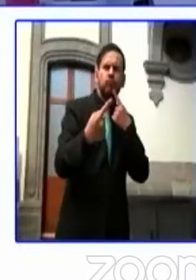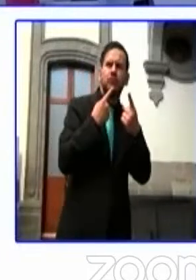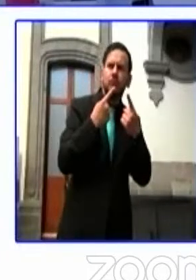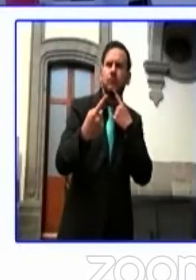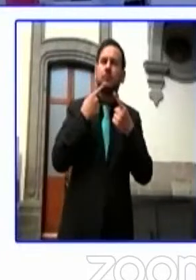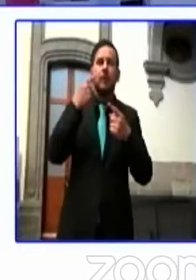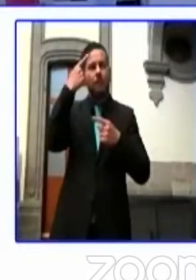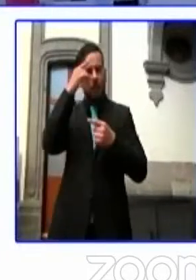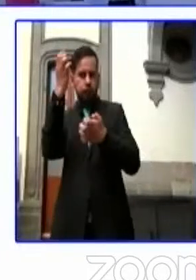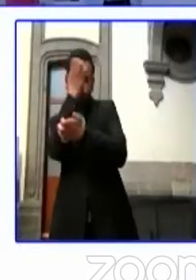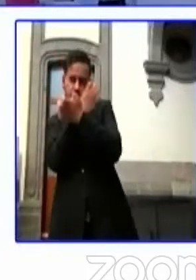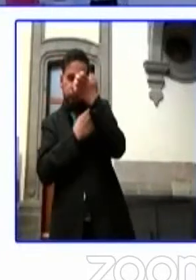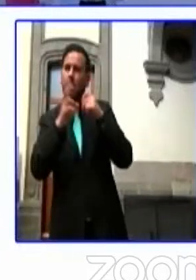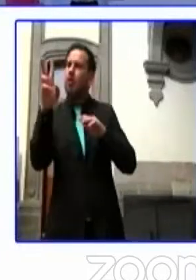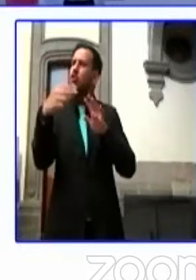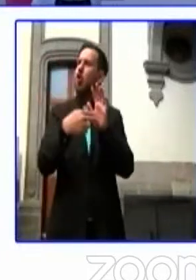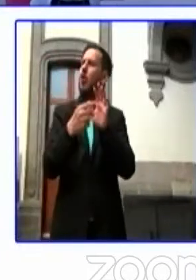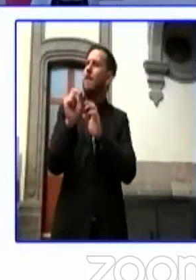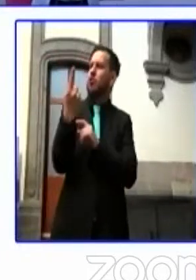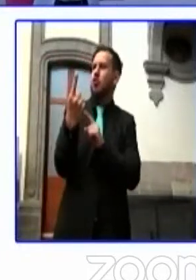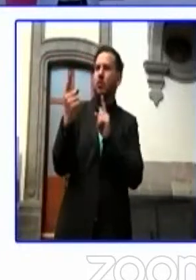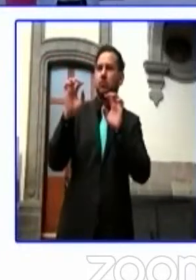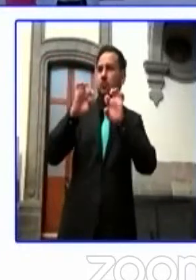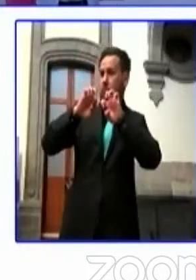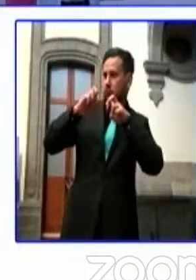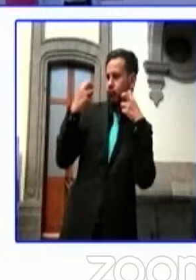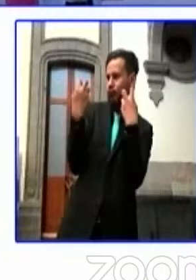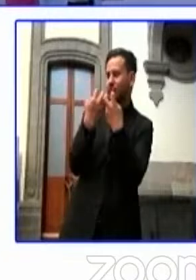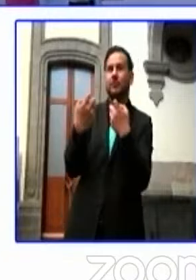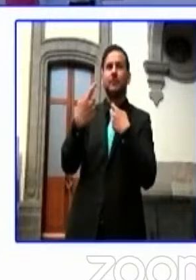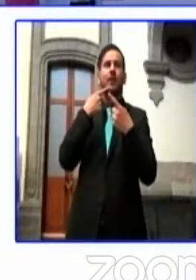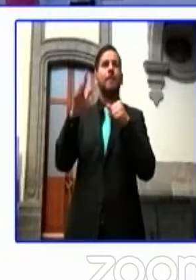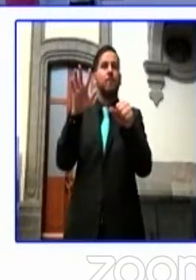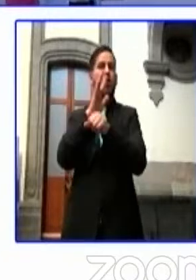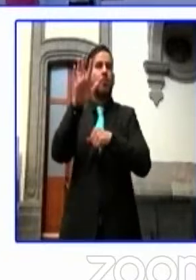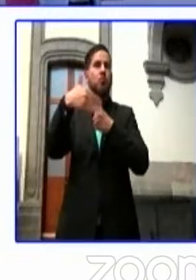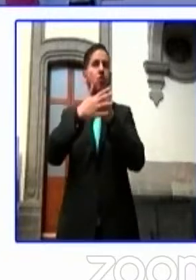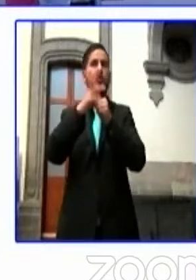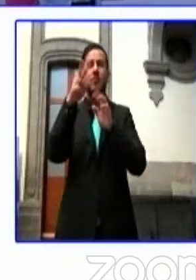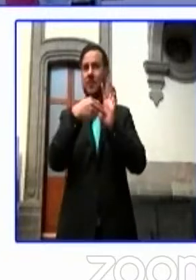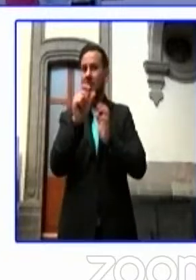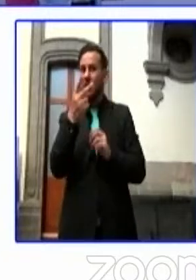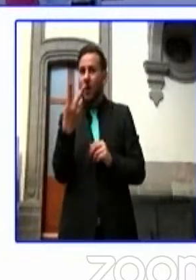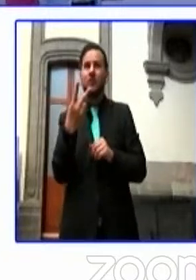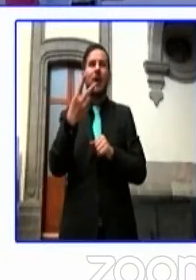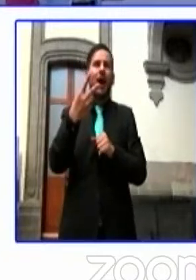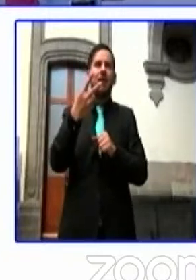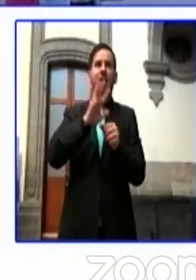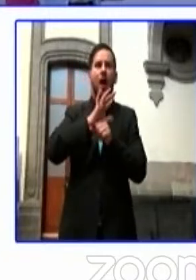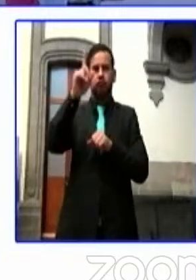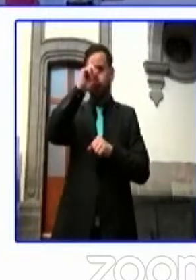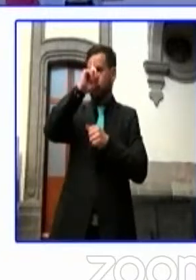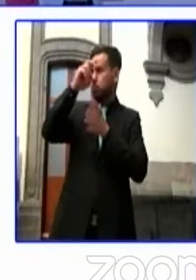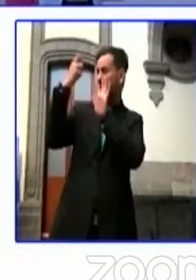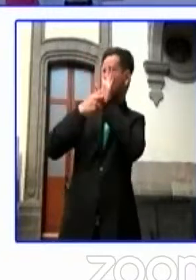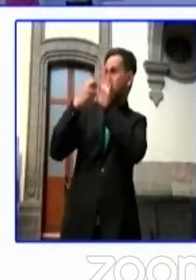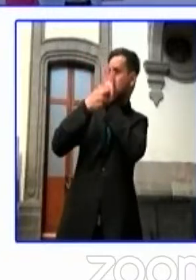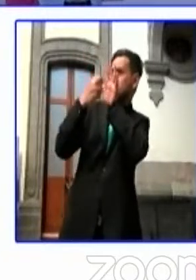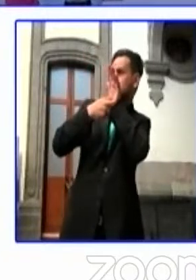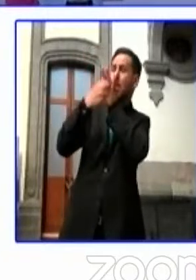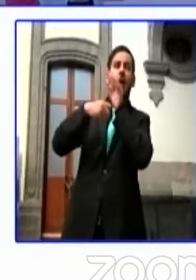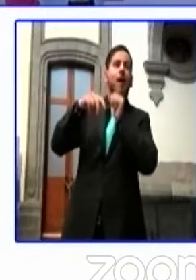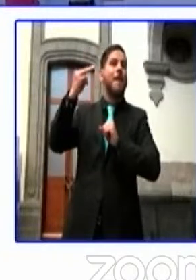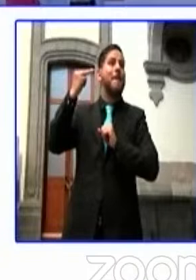por ahí de mitad del 2021, porque ya sabíamos que en el 2022 venían las recomendaciones. En